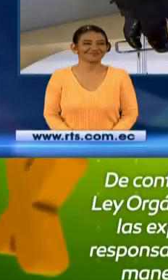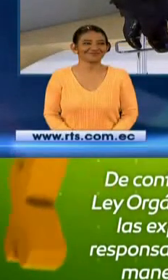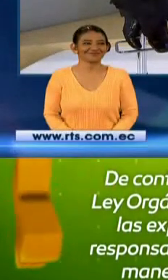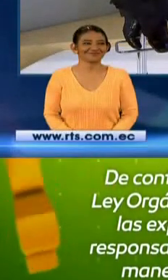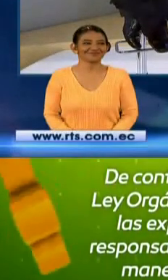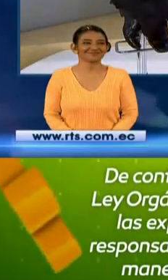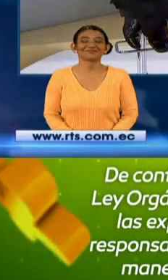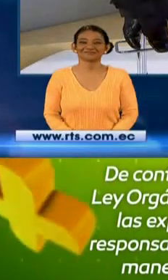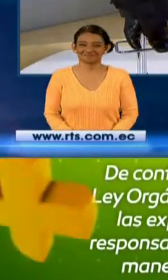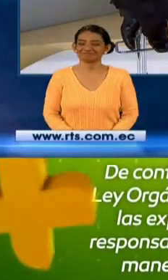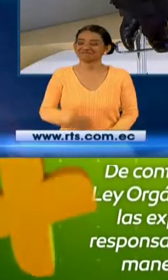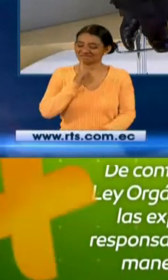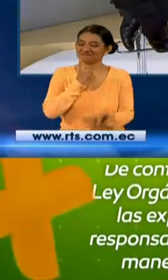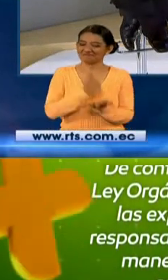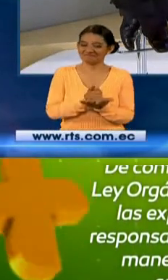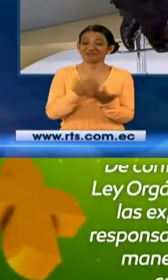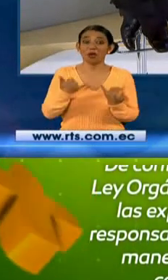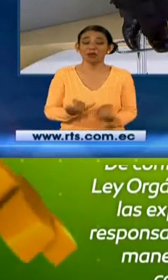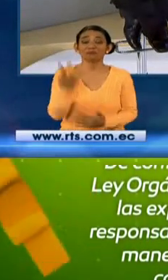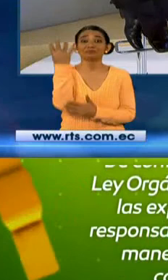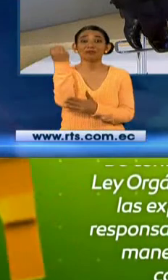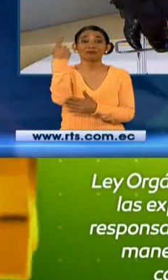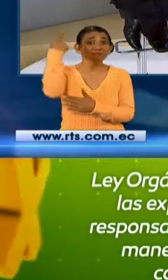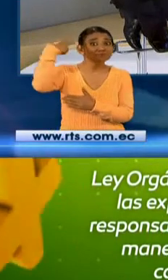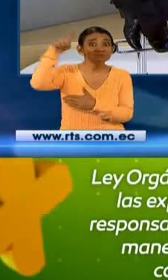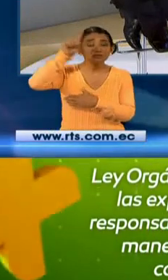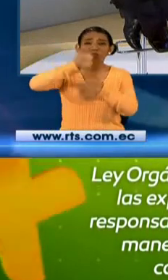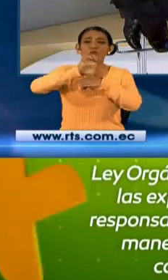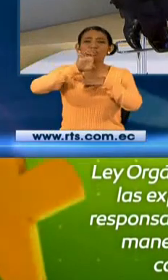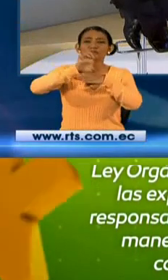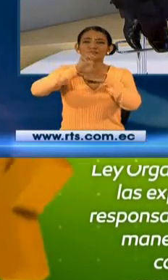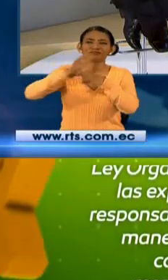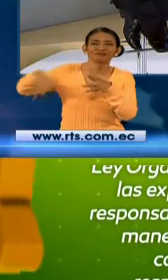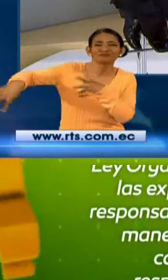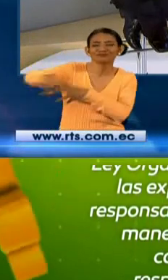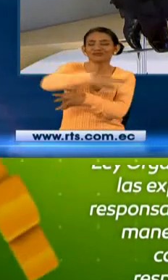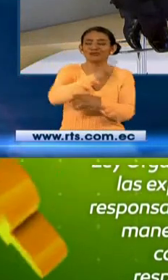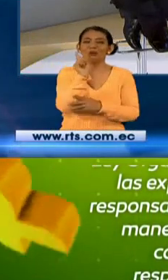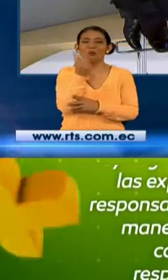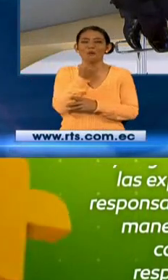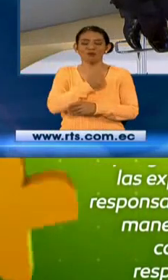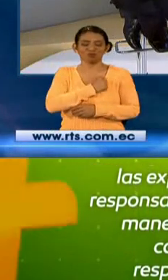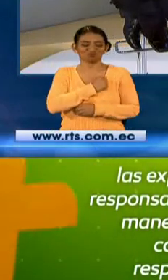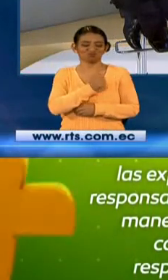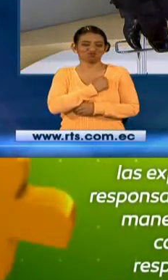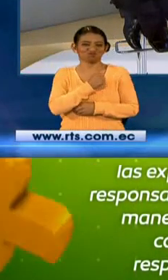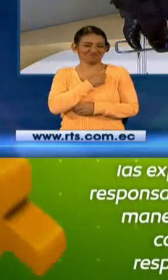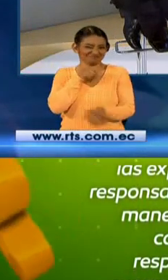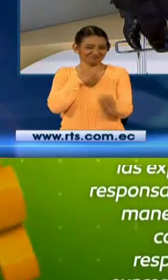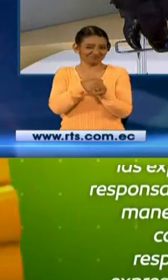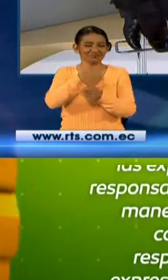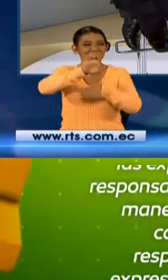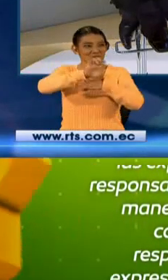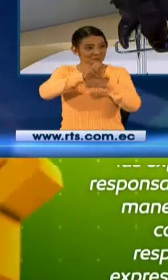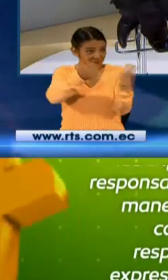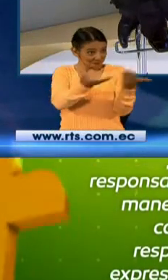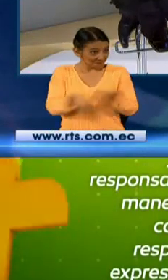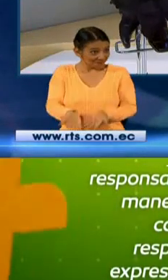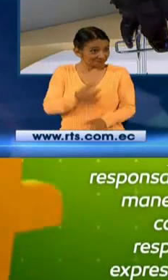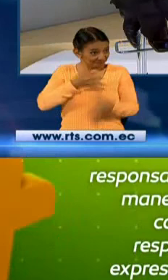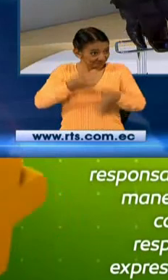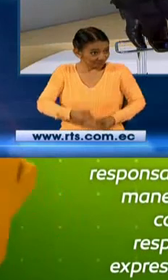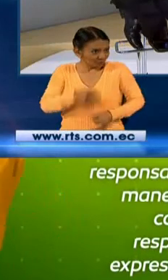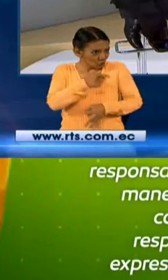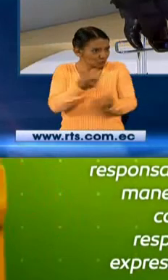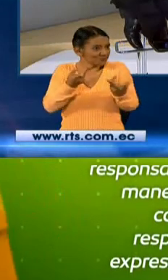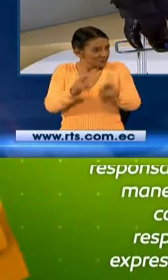Y sí, hoy los 14 millones de ecuatorianos latimos con un solo corazón por la tricolor. Robert, bienvenido. Estoy seguro que tú también tienes ese